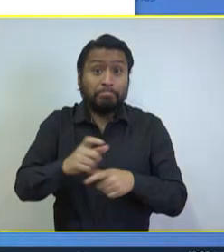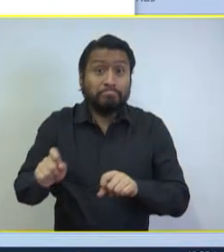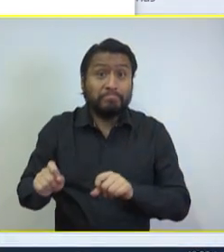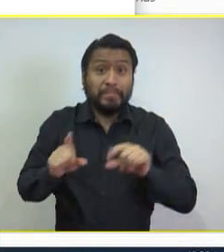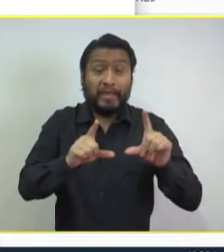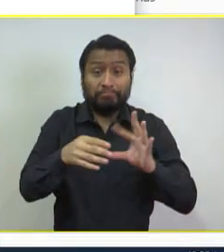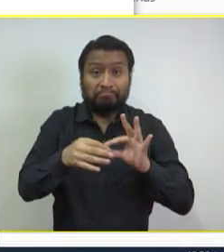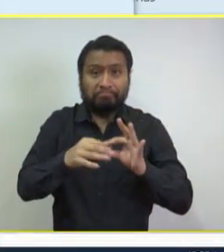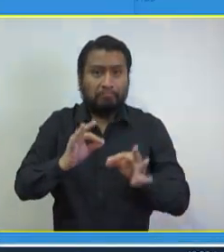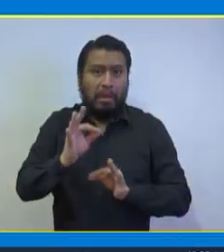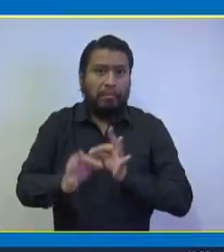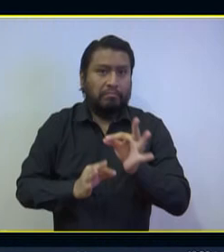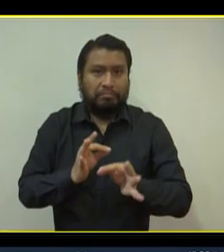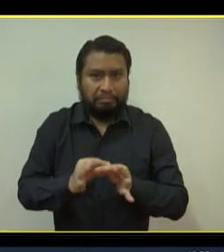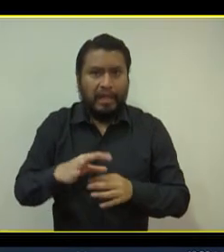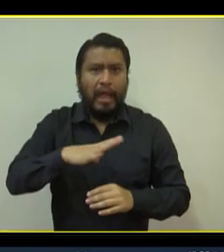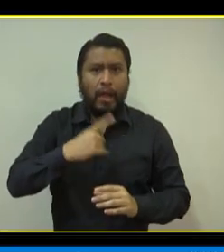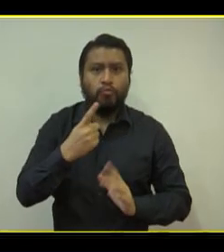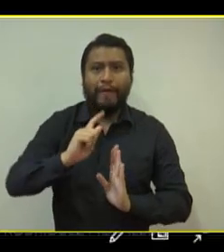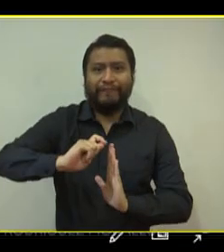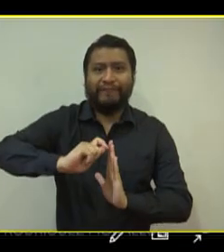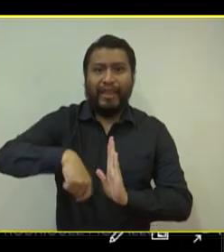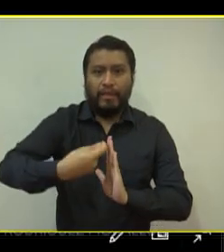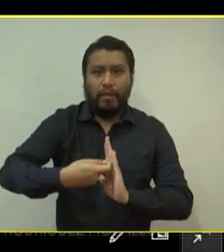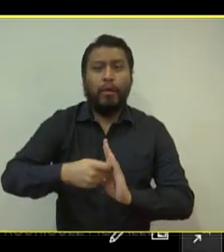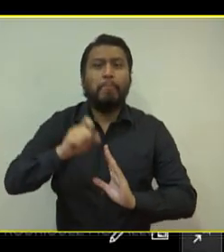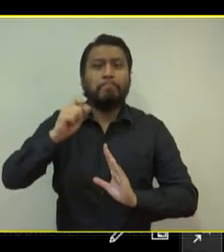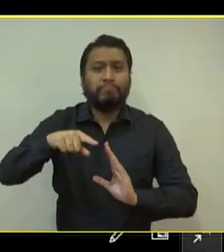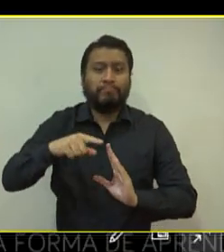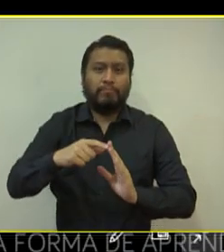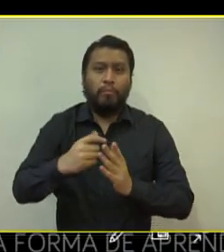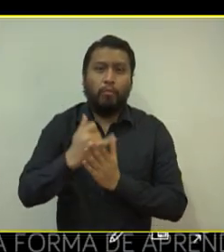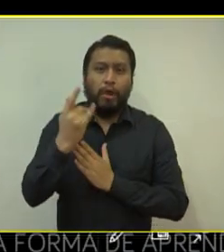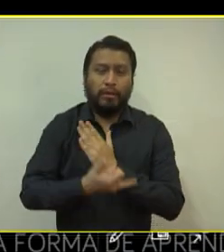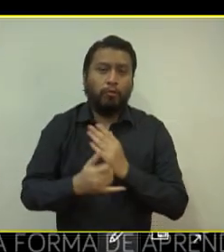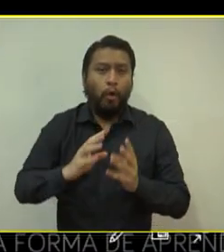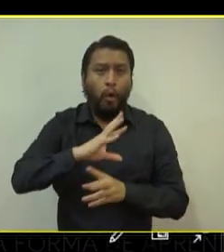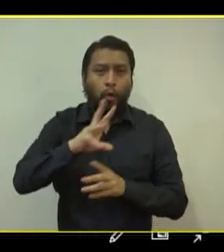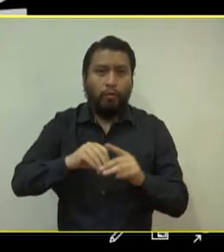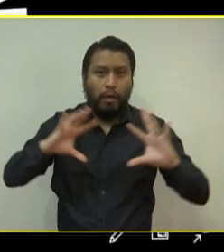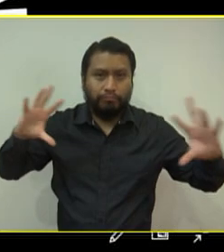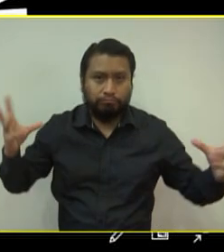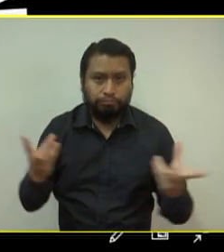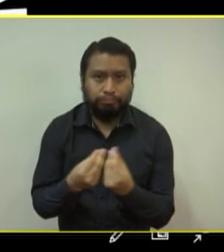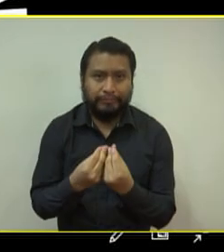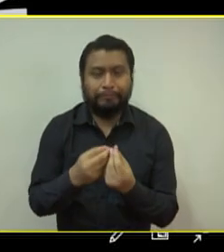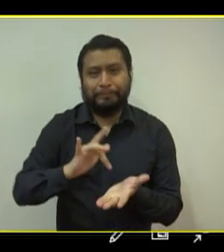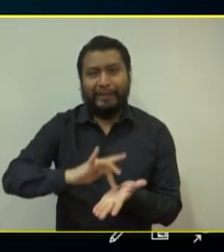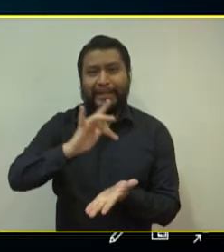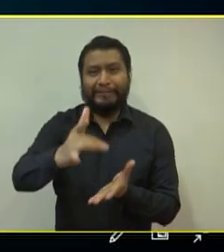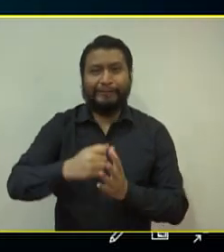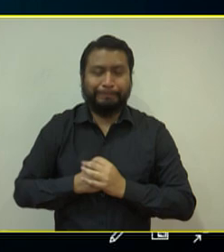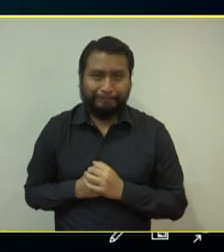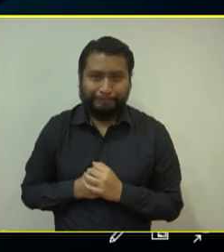presentación y les vamos a dejar con un video que engloba todo el proyecto. Gracias.